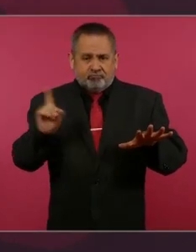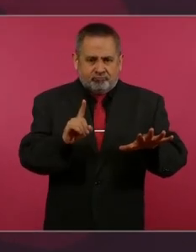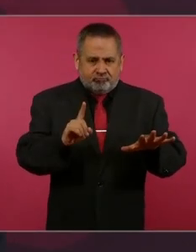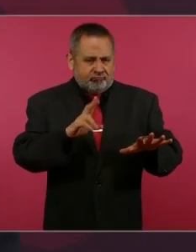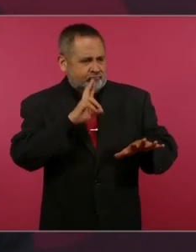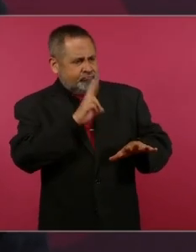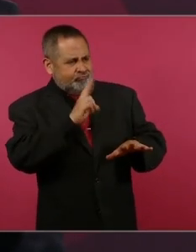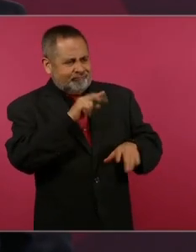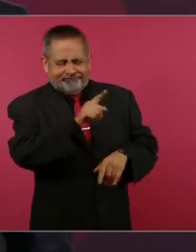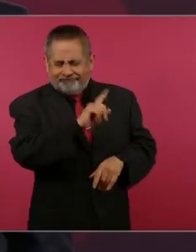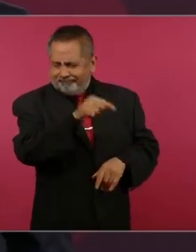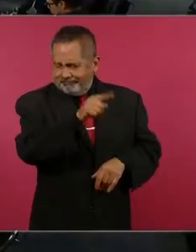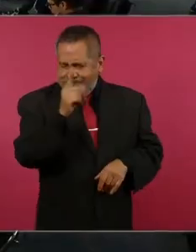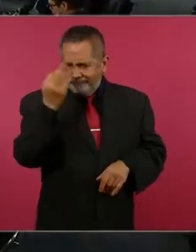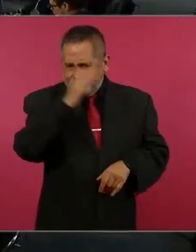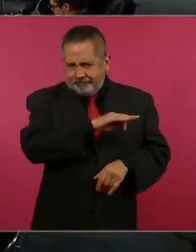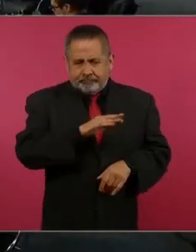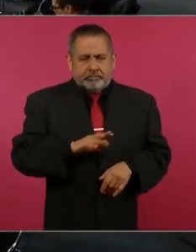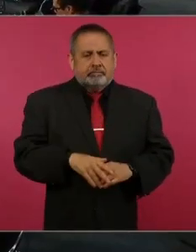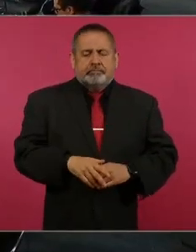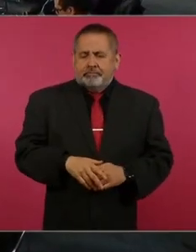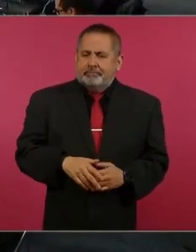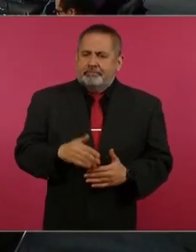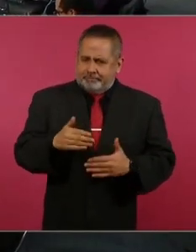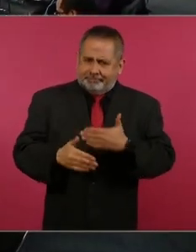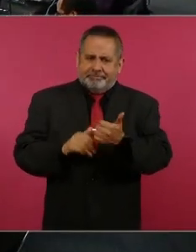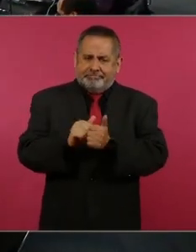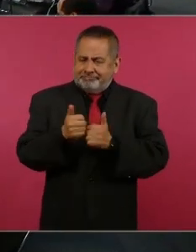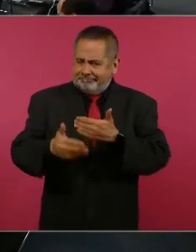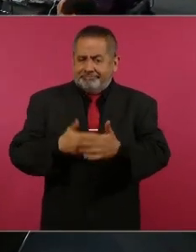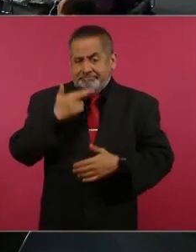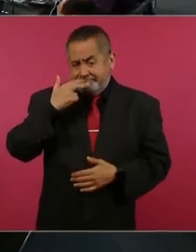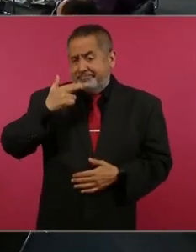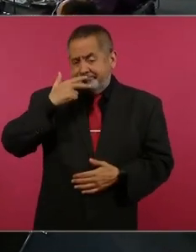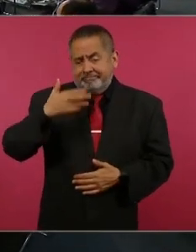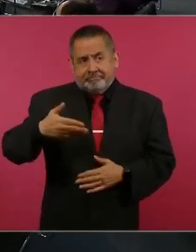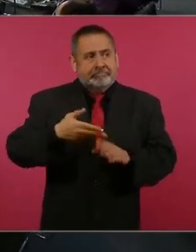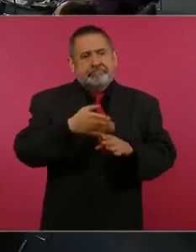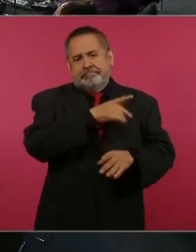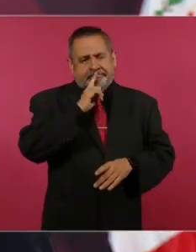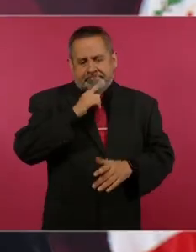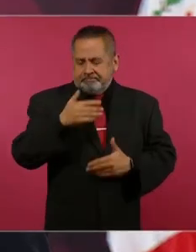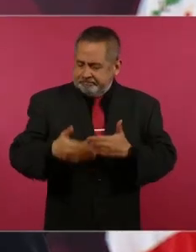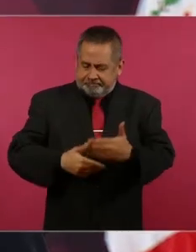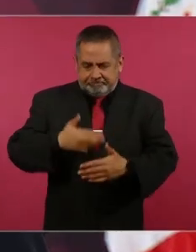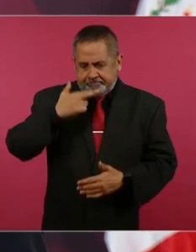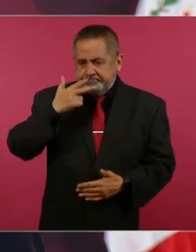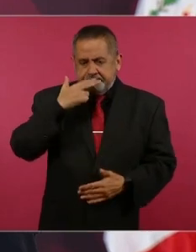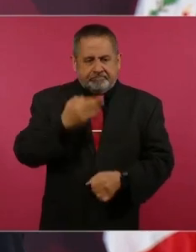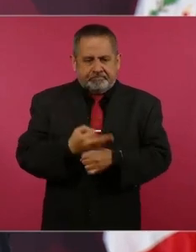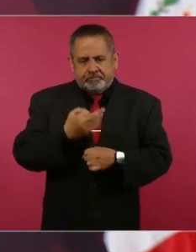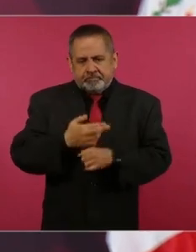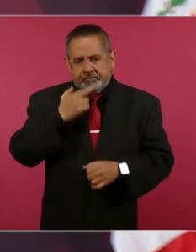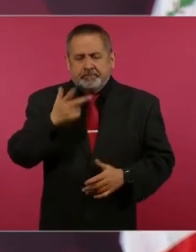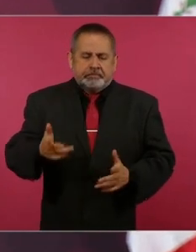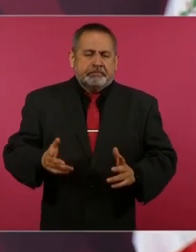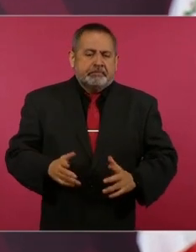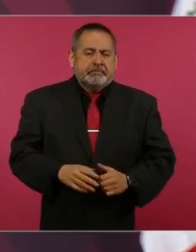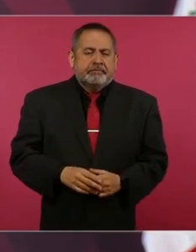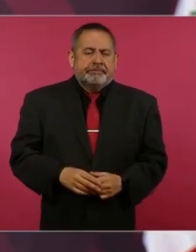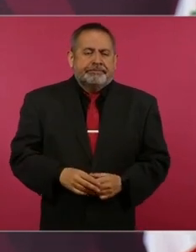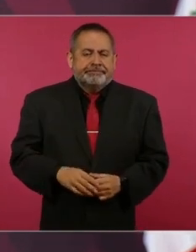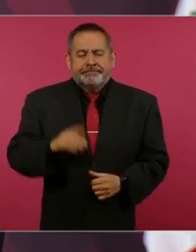respuesta en el internet. Hemos avanzado en ese sentido bastante, mucho. Entonces, no es un